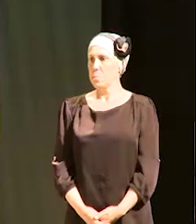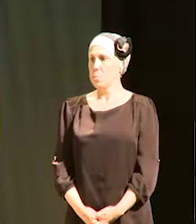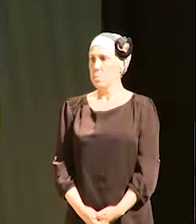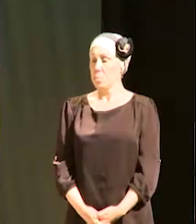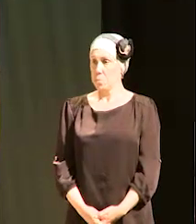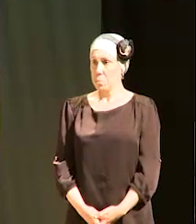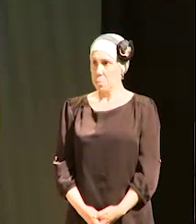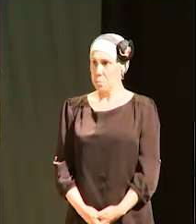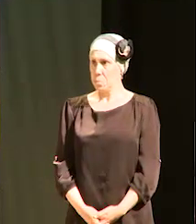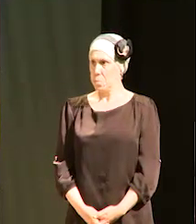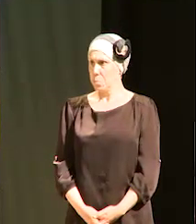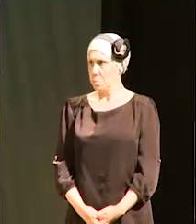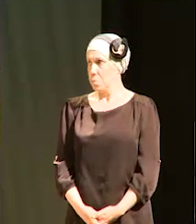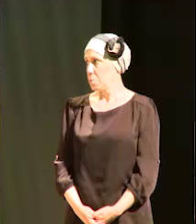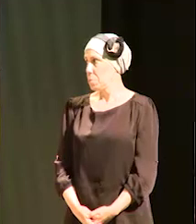gracias